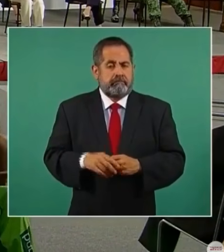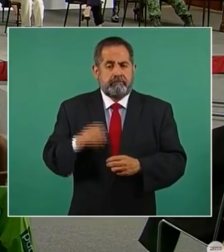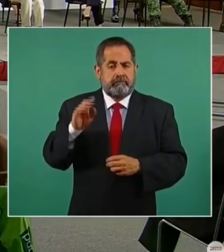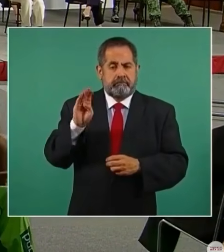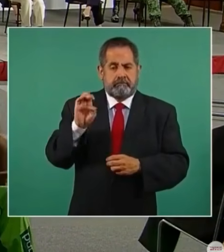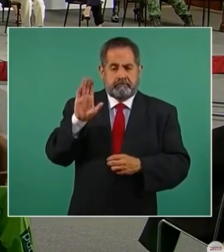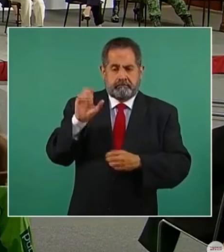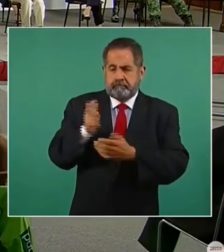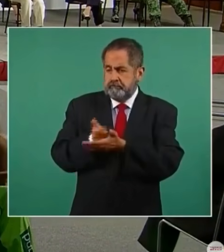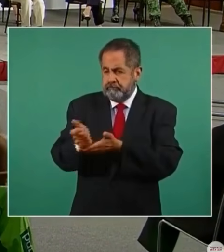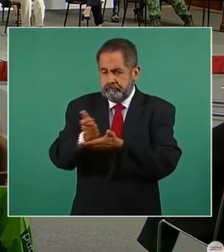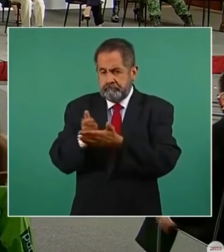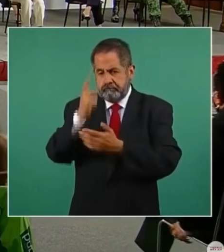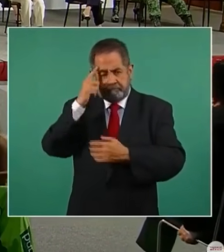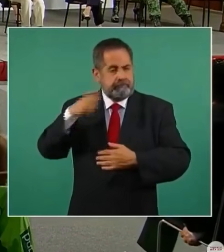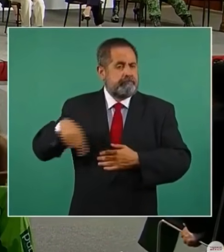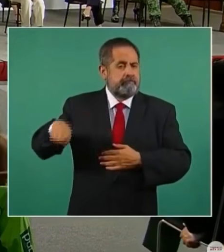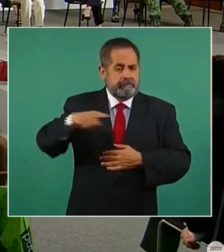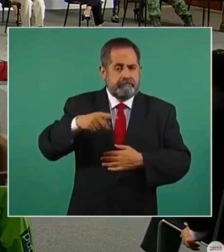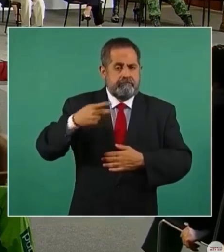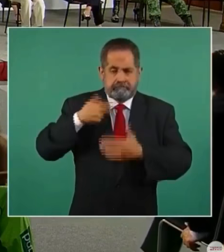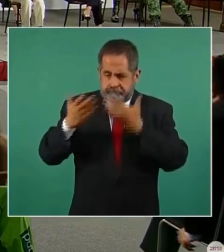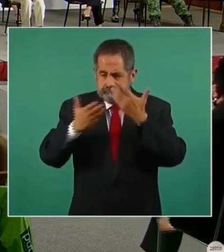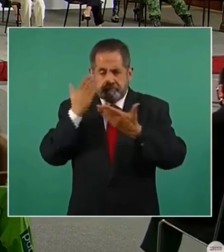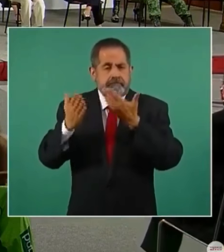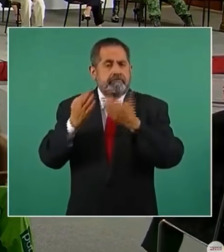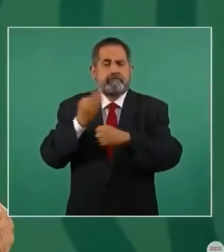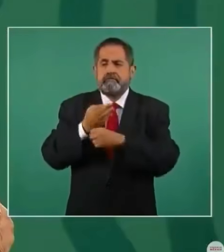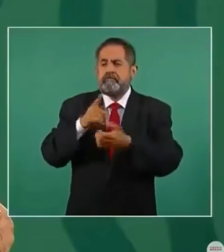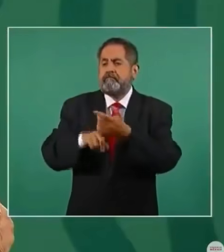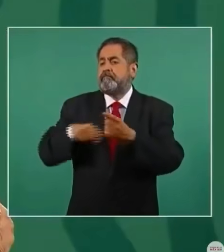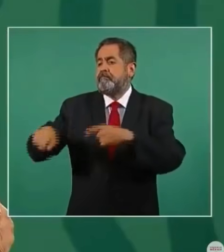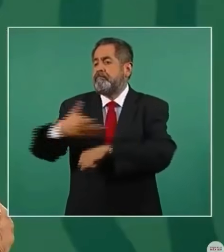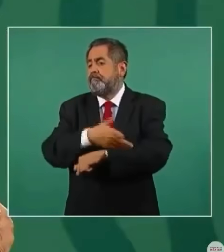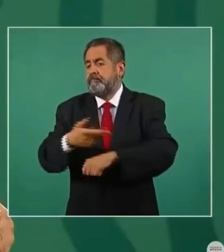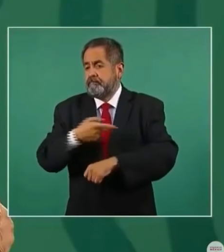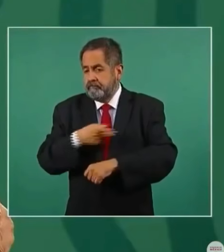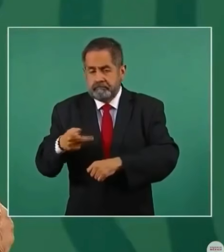becas para estudiantes de familias pobres